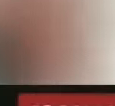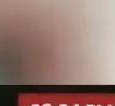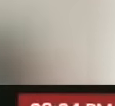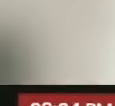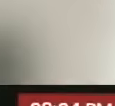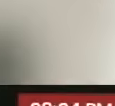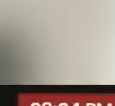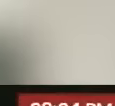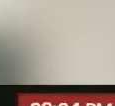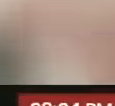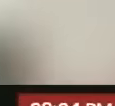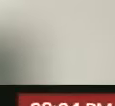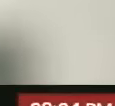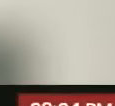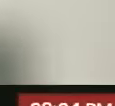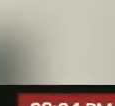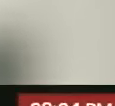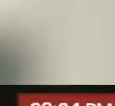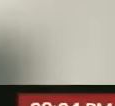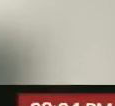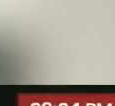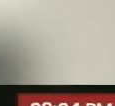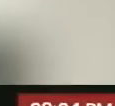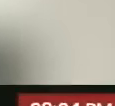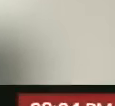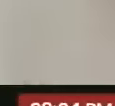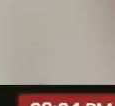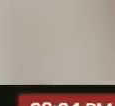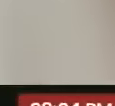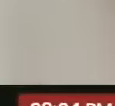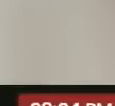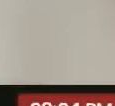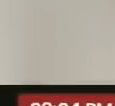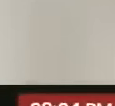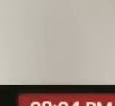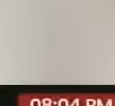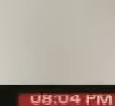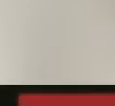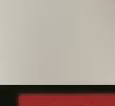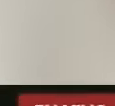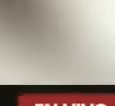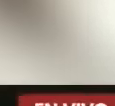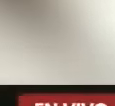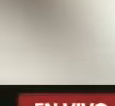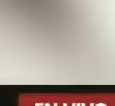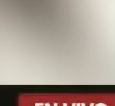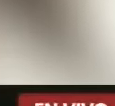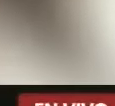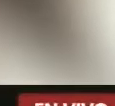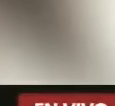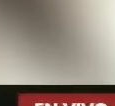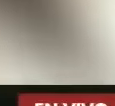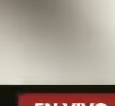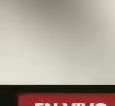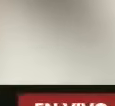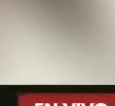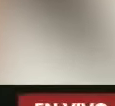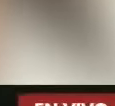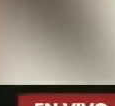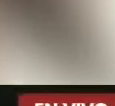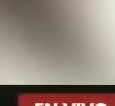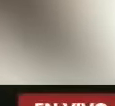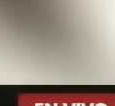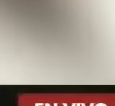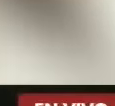la verdadera historia detrás de un acto del presidente Nicolás Maduro. No es lo que la gente cree, que tú llegas al acto, todo el